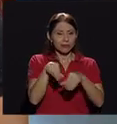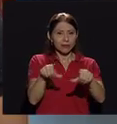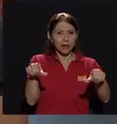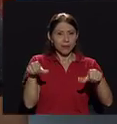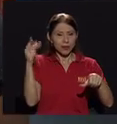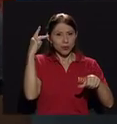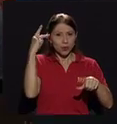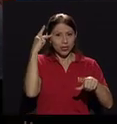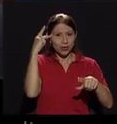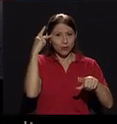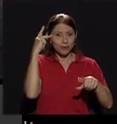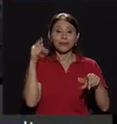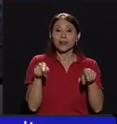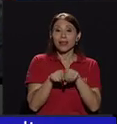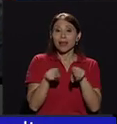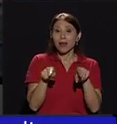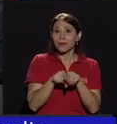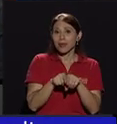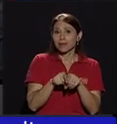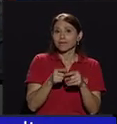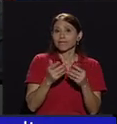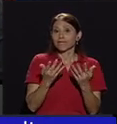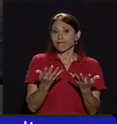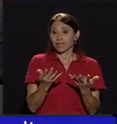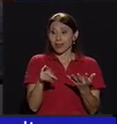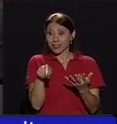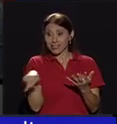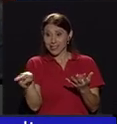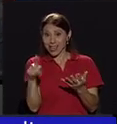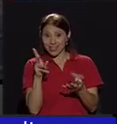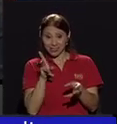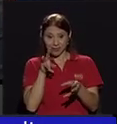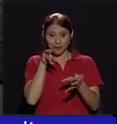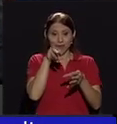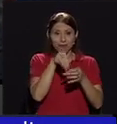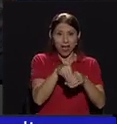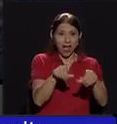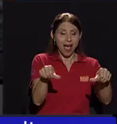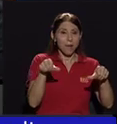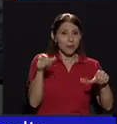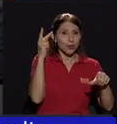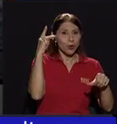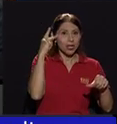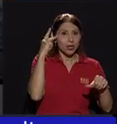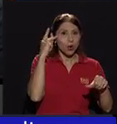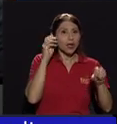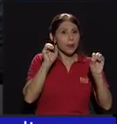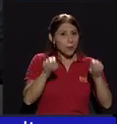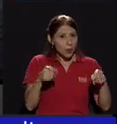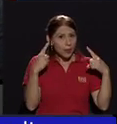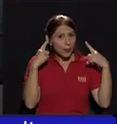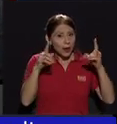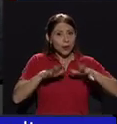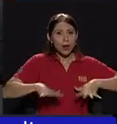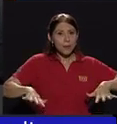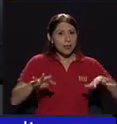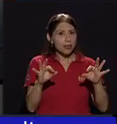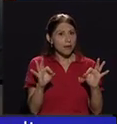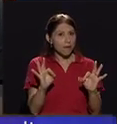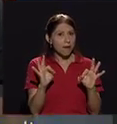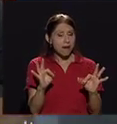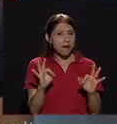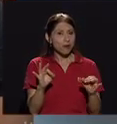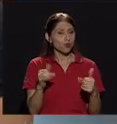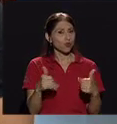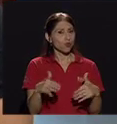ámbito político, como para también llegar al ámbito político y tener un ambiente favorable para ejercerlo,